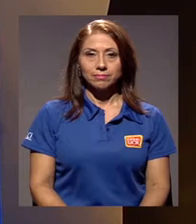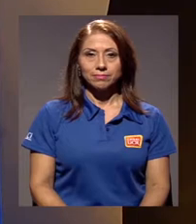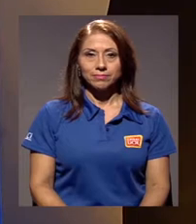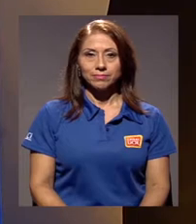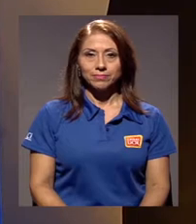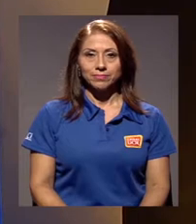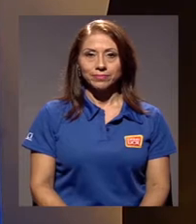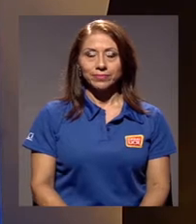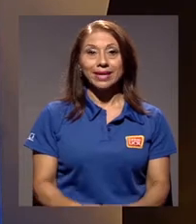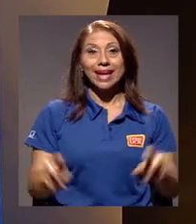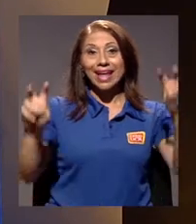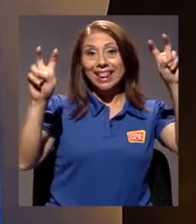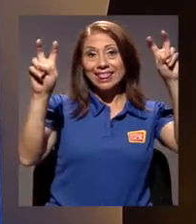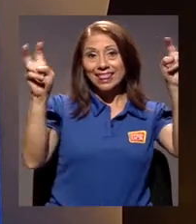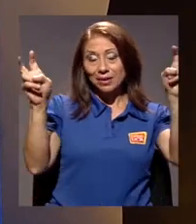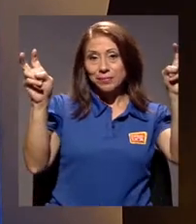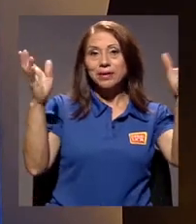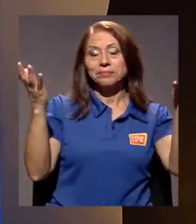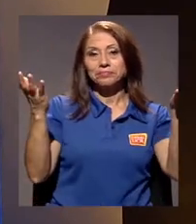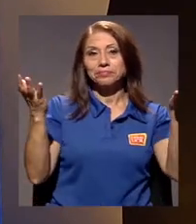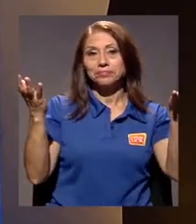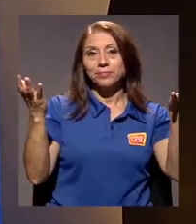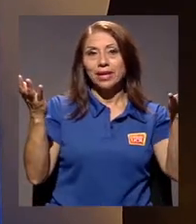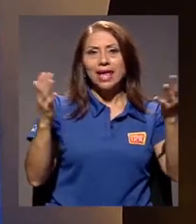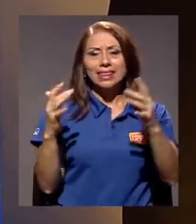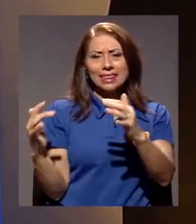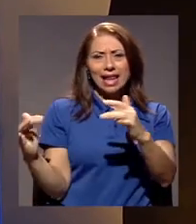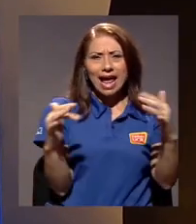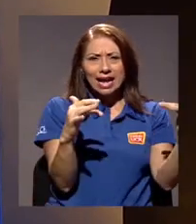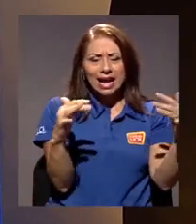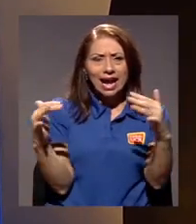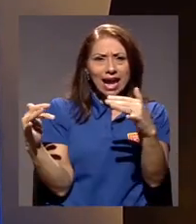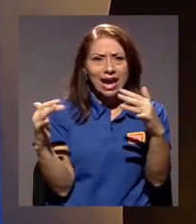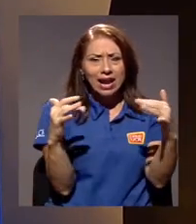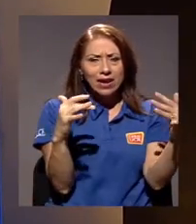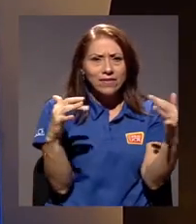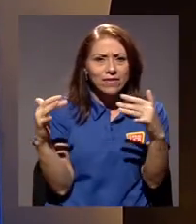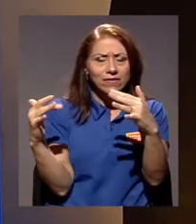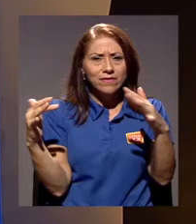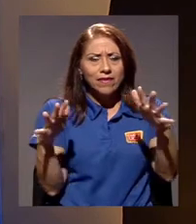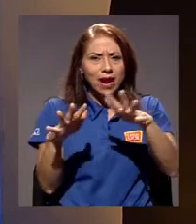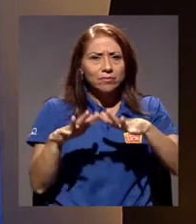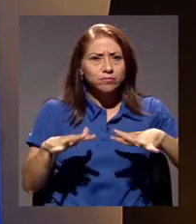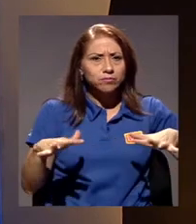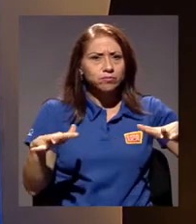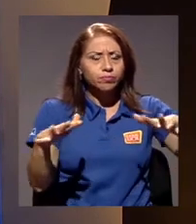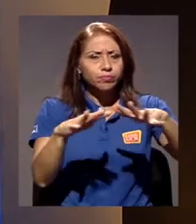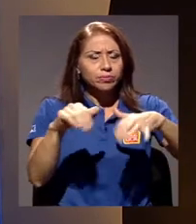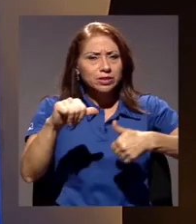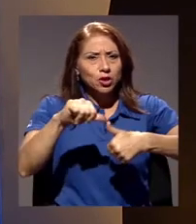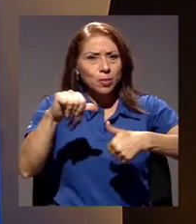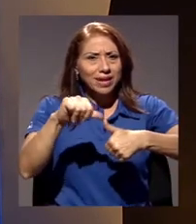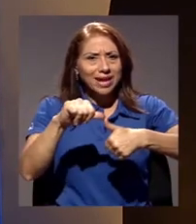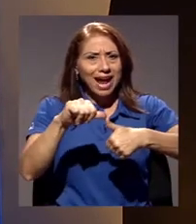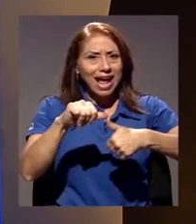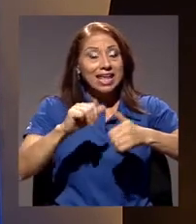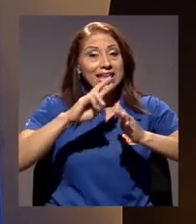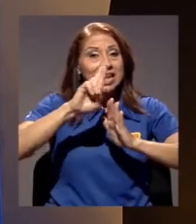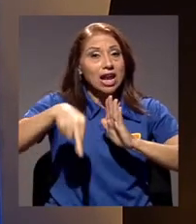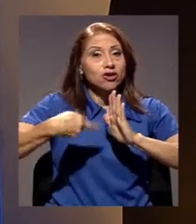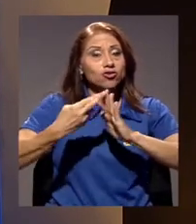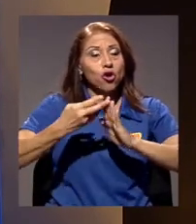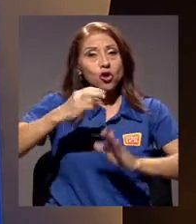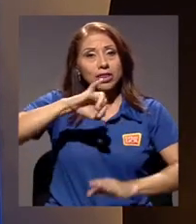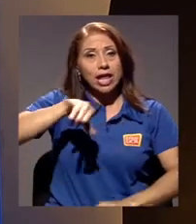el tema de la guerra patria centroamericana y el rol que jugó juan rafael mora en